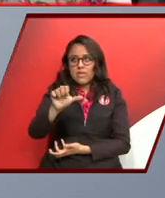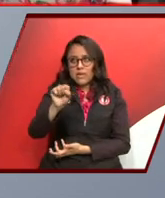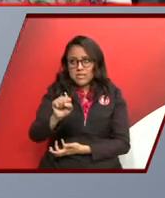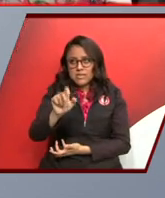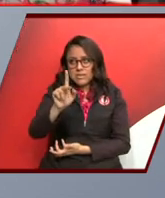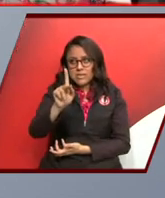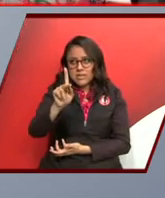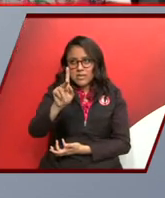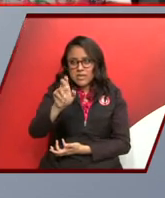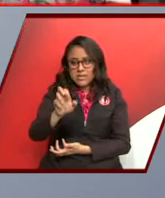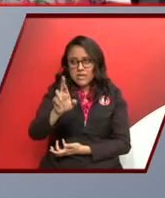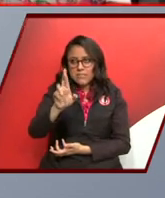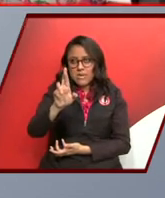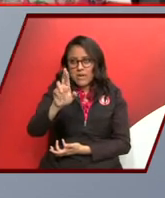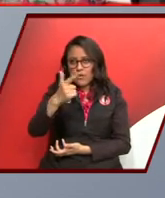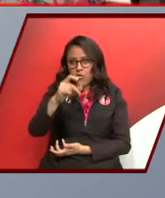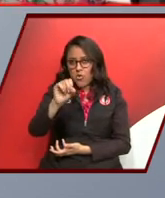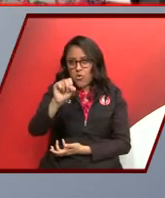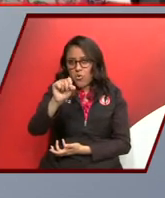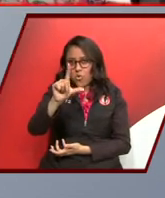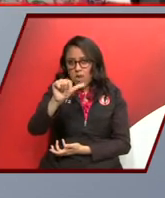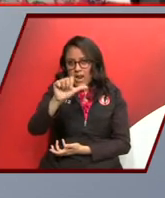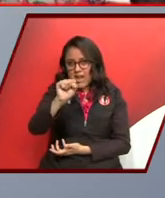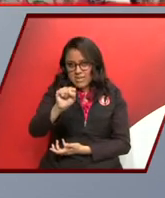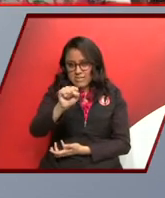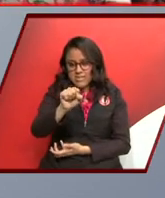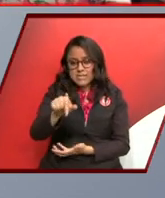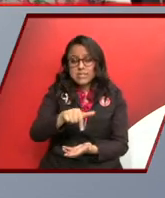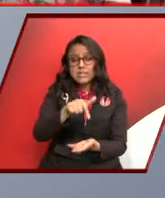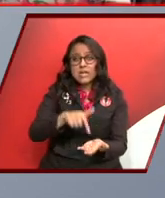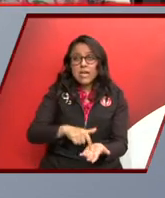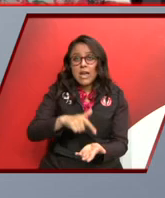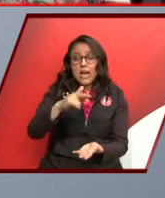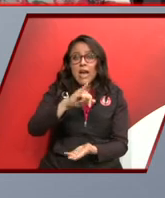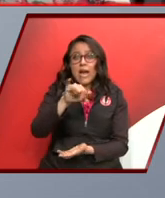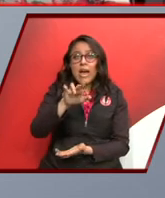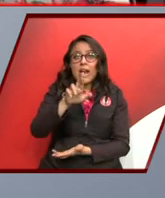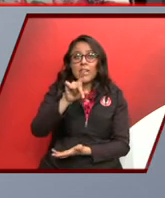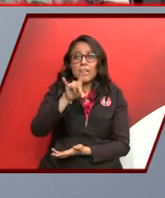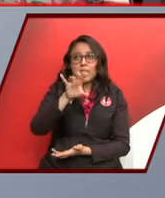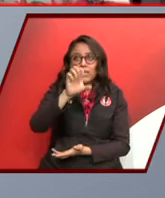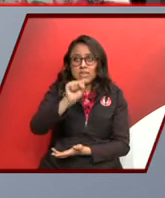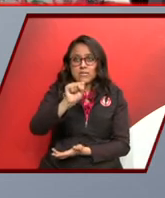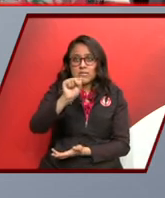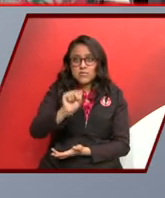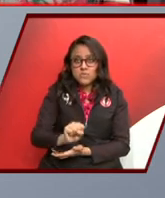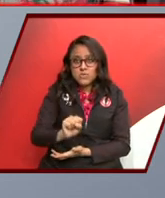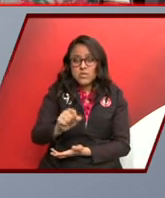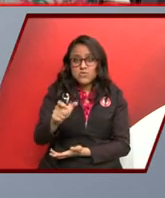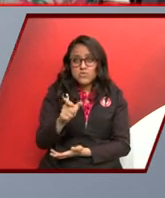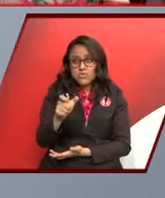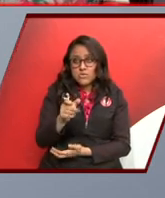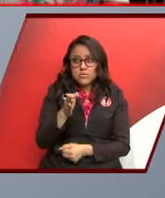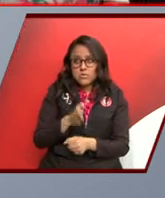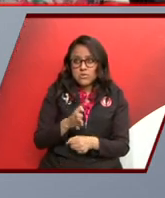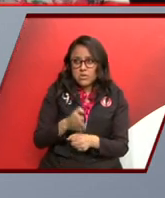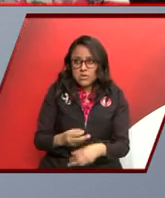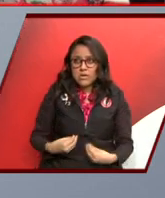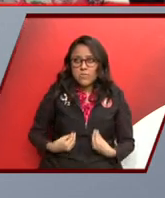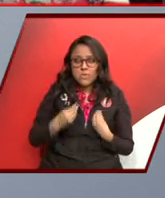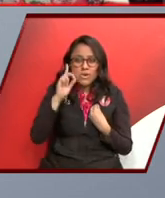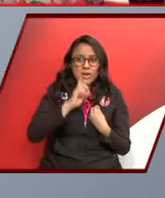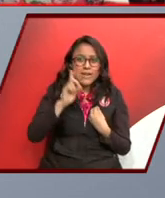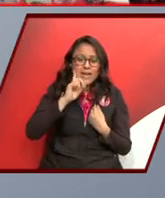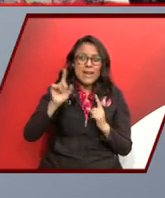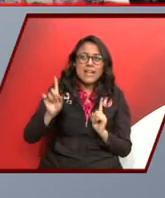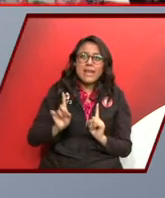en las calles de Bóvedas y Pérgolas, en el fraccionamiento Jardines del Sur, en Xochimilco, justamente, y estamos con la señora Esperanza García